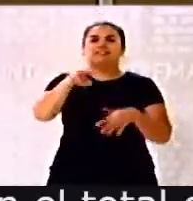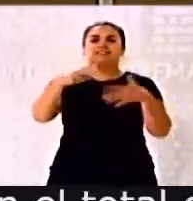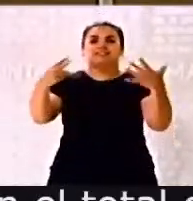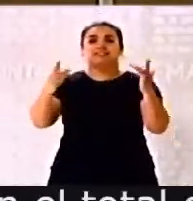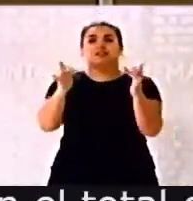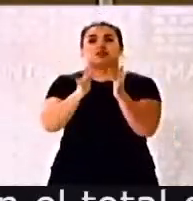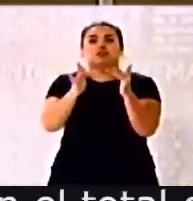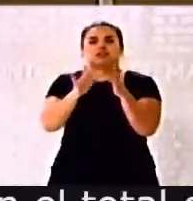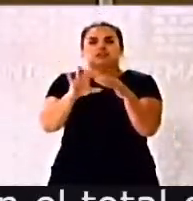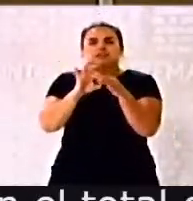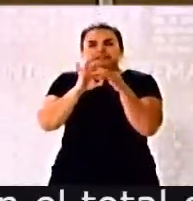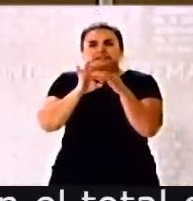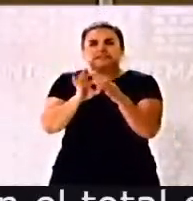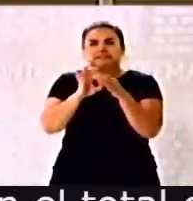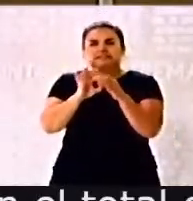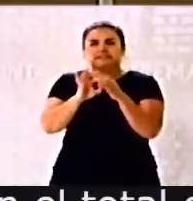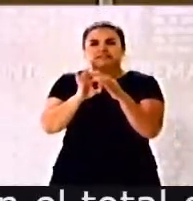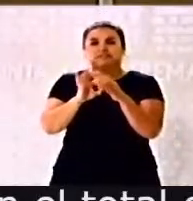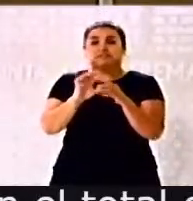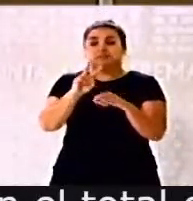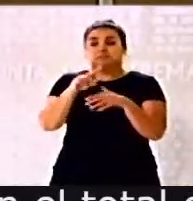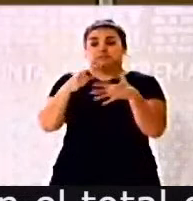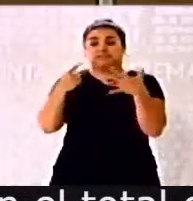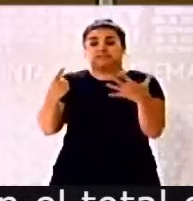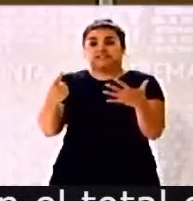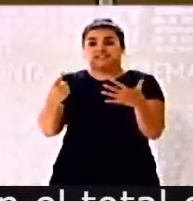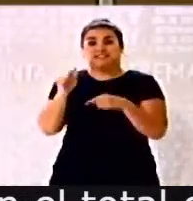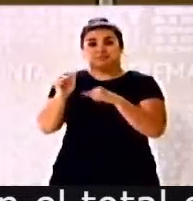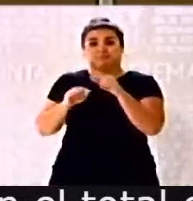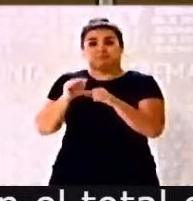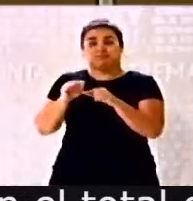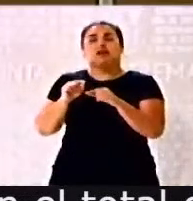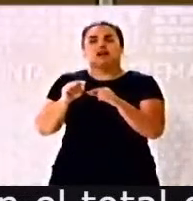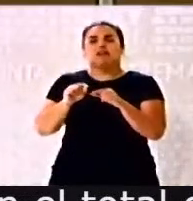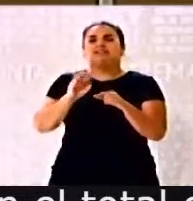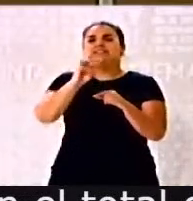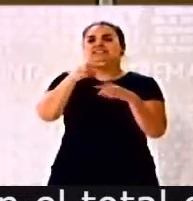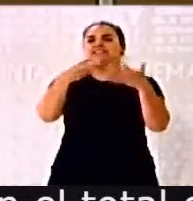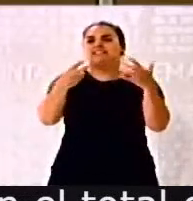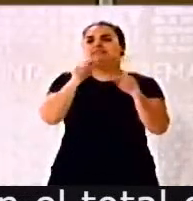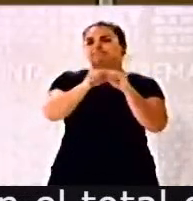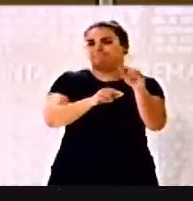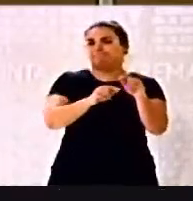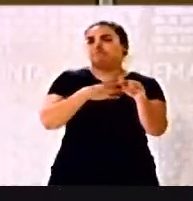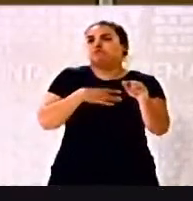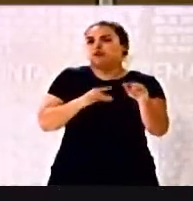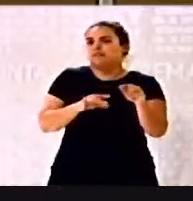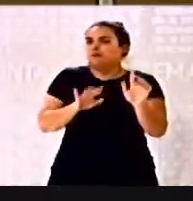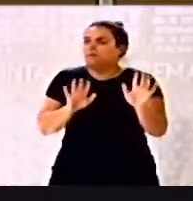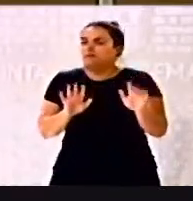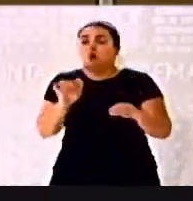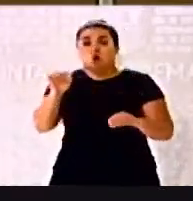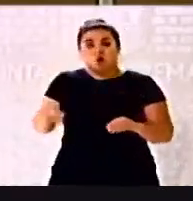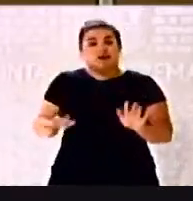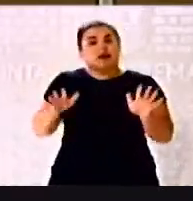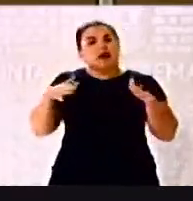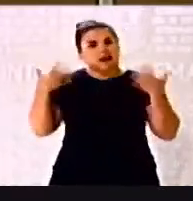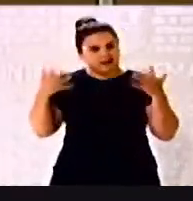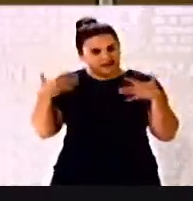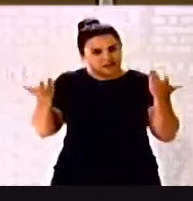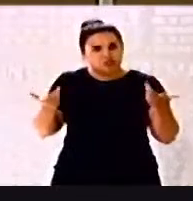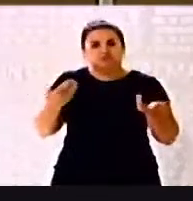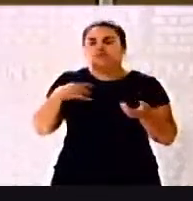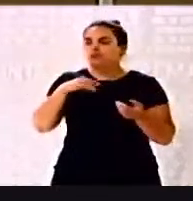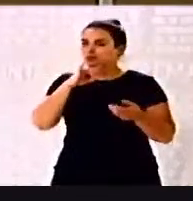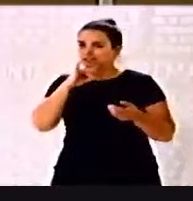contactos estrechos de esos 26 positivos. Hoy tenemos que alegrarnos de que hayamos